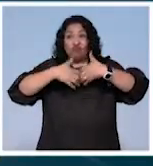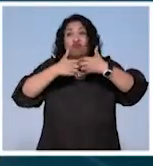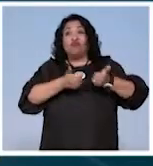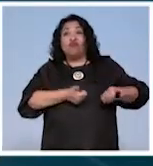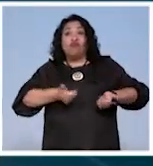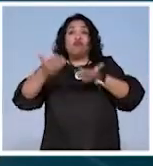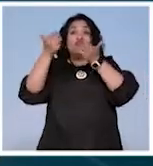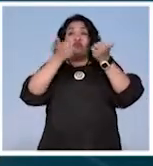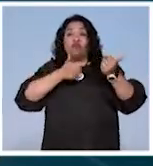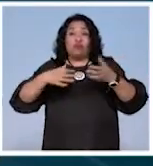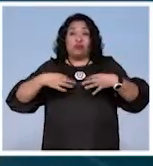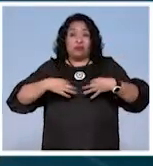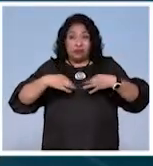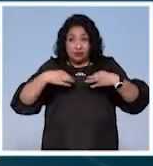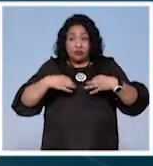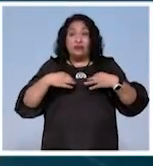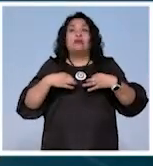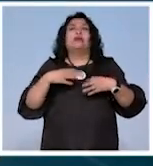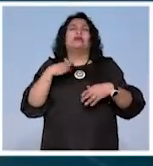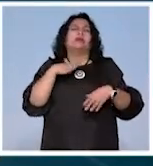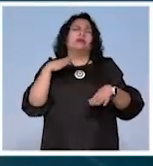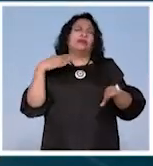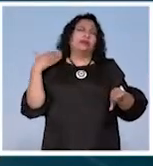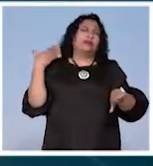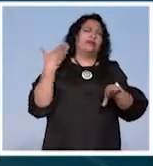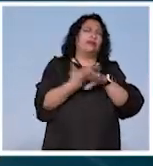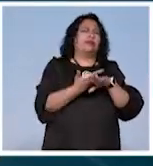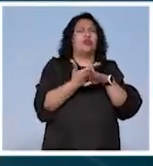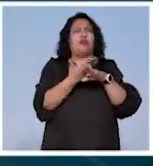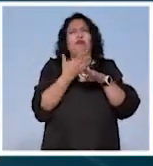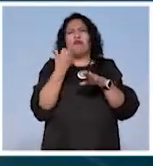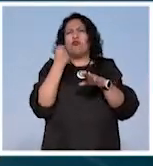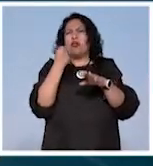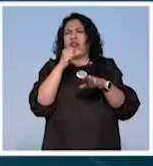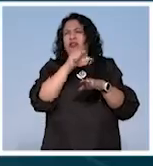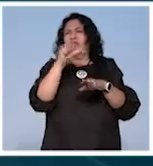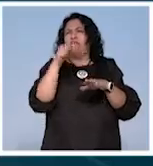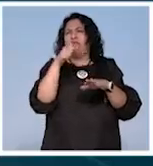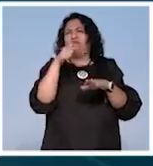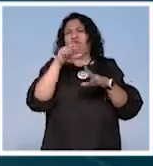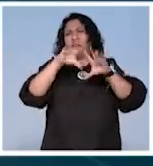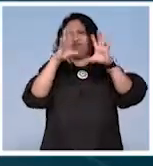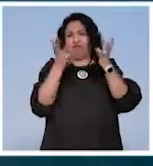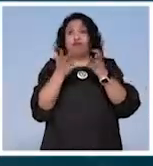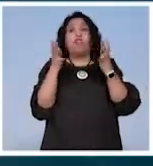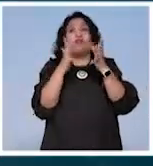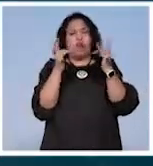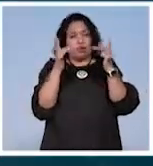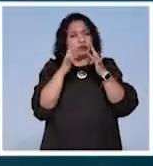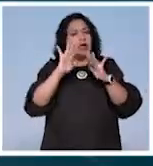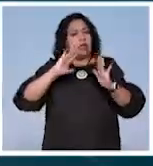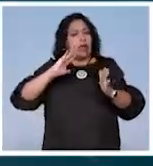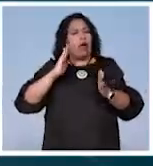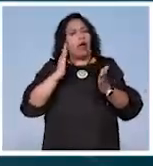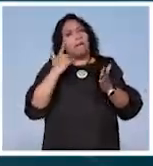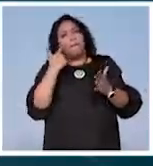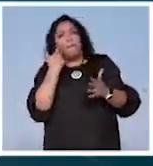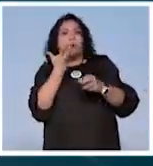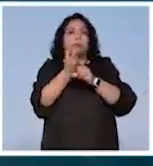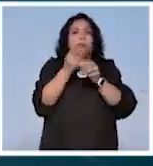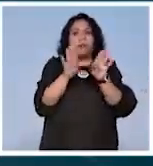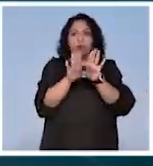transporte de la industria textil tienen impactos devastadores para el planeta, y en Francia ya se han tomado cartas en el